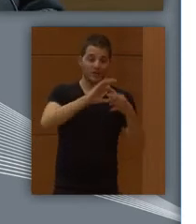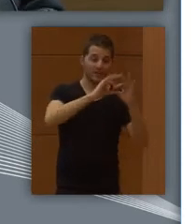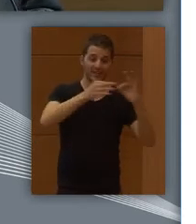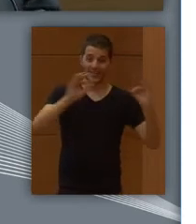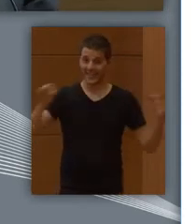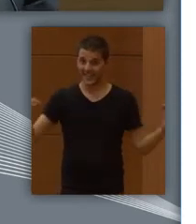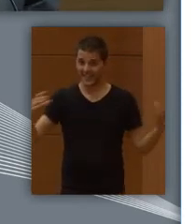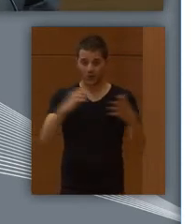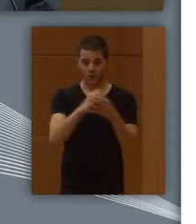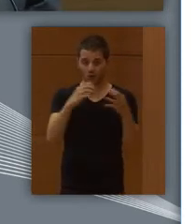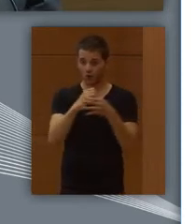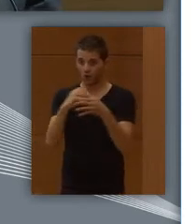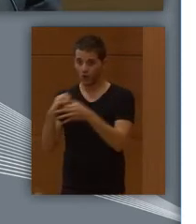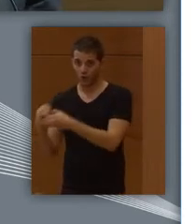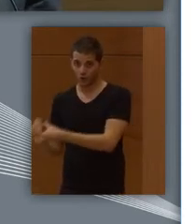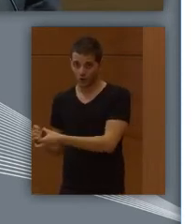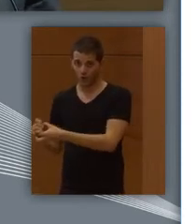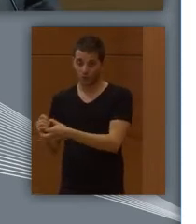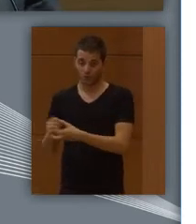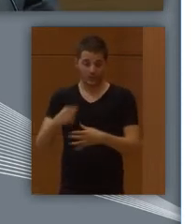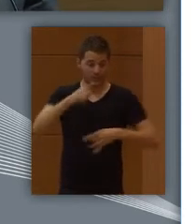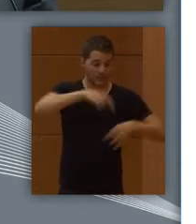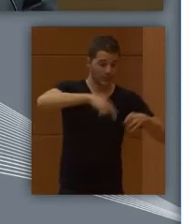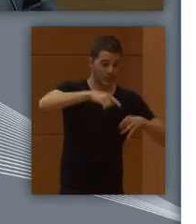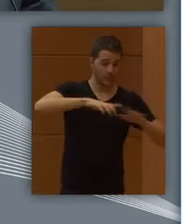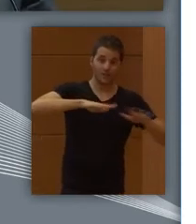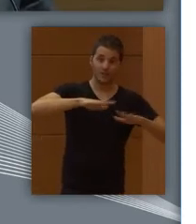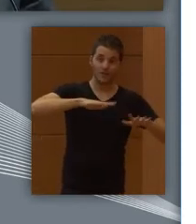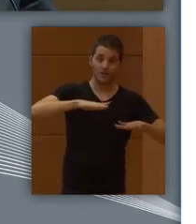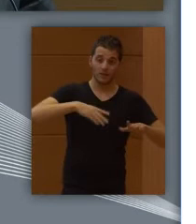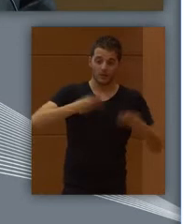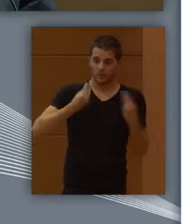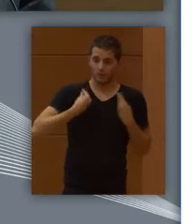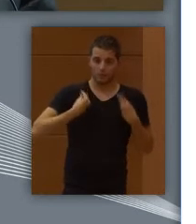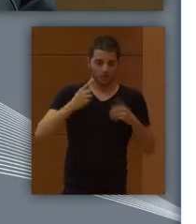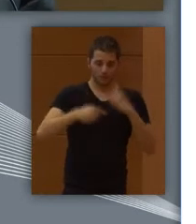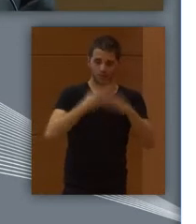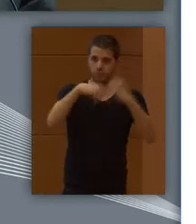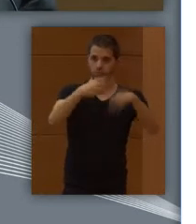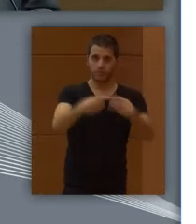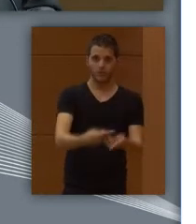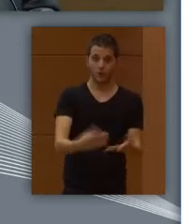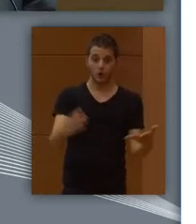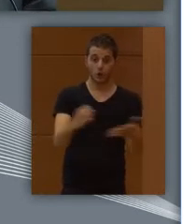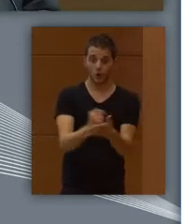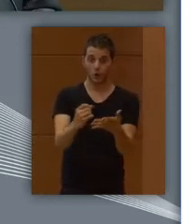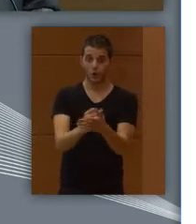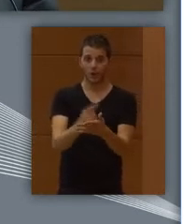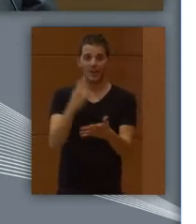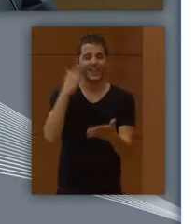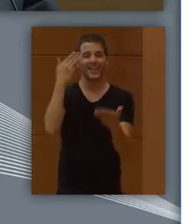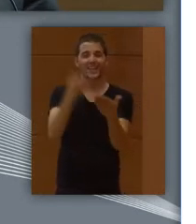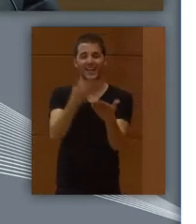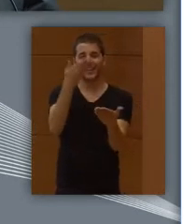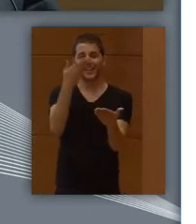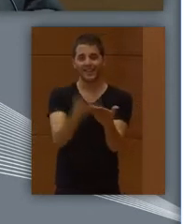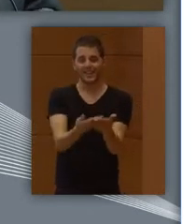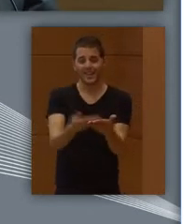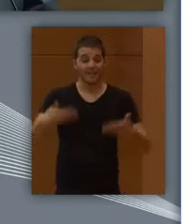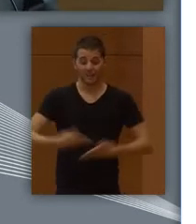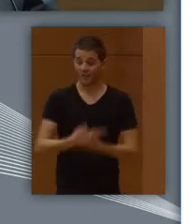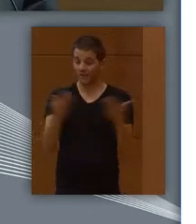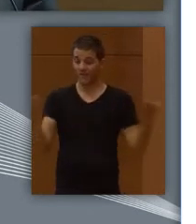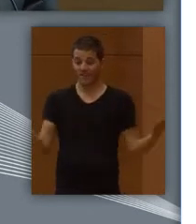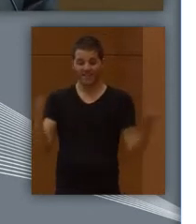cadena de transporte, de movilidad que una persona tiene que llevar a cabo durante su vida cotidiana tenga fiabilidad, garantía y